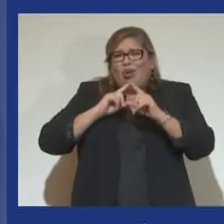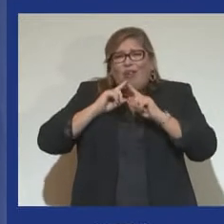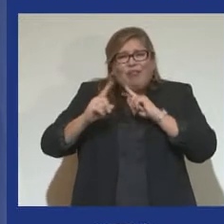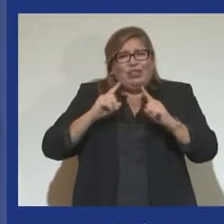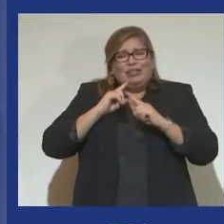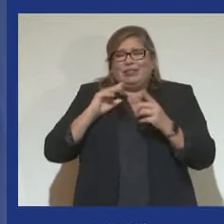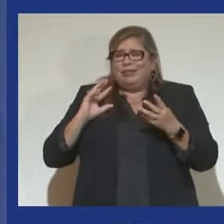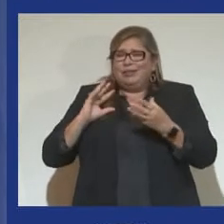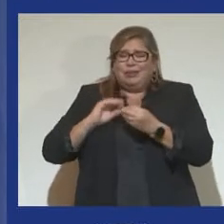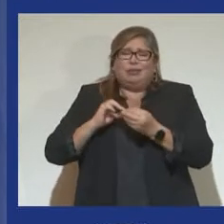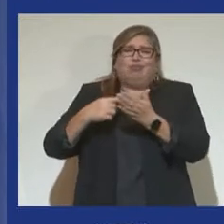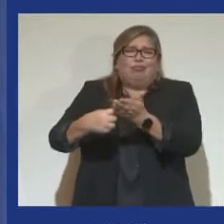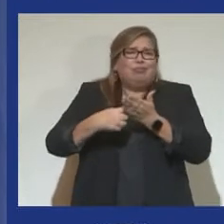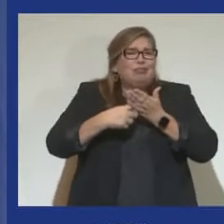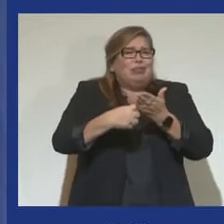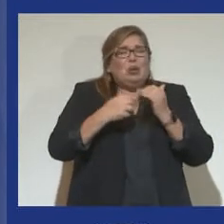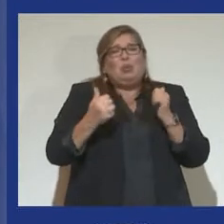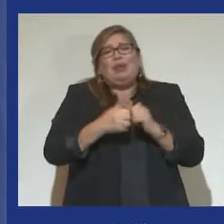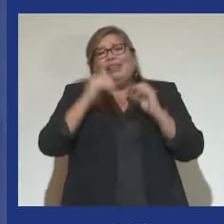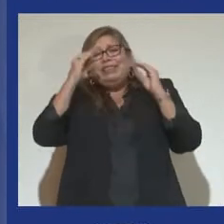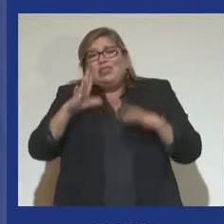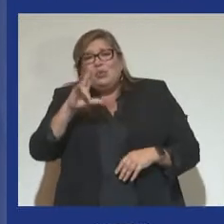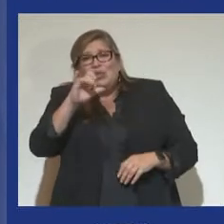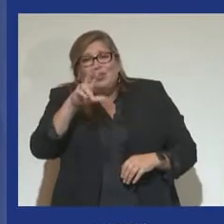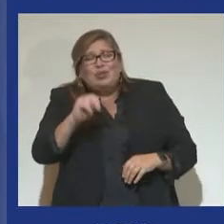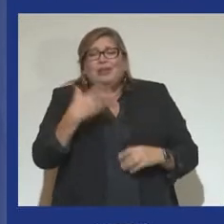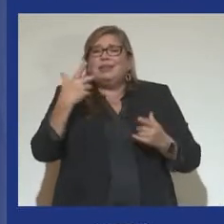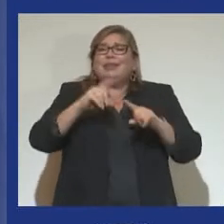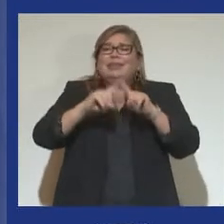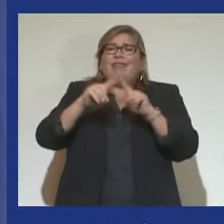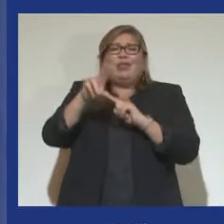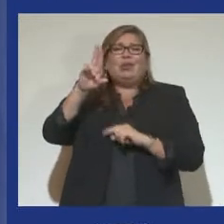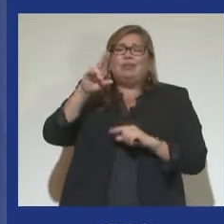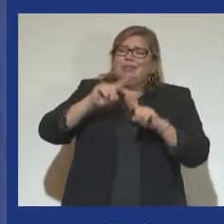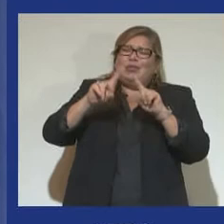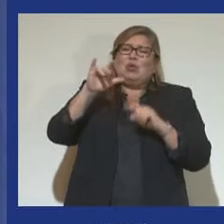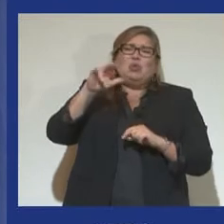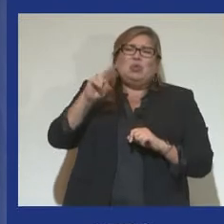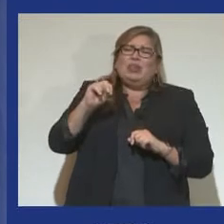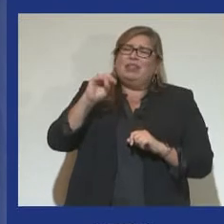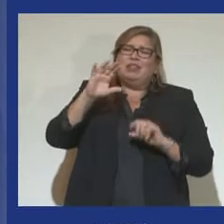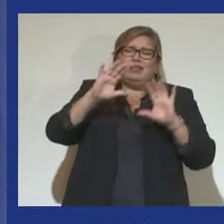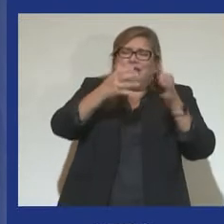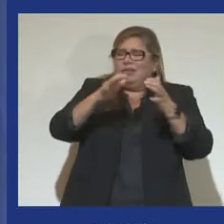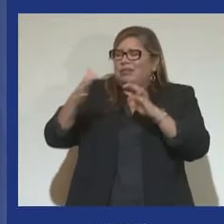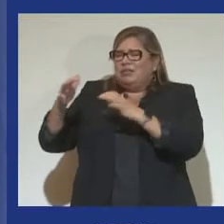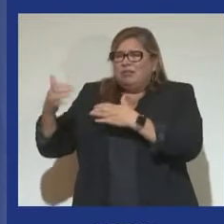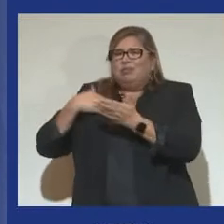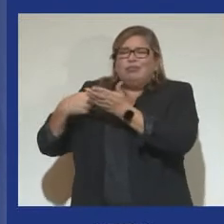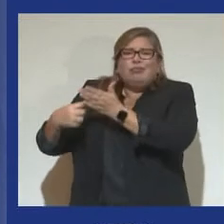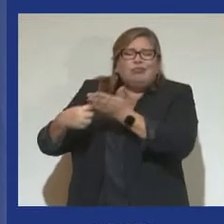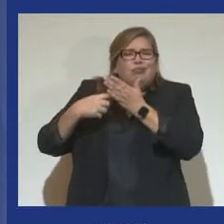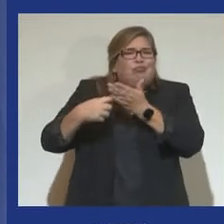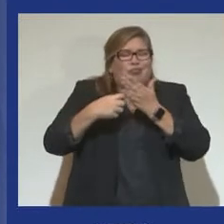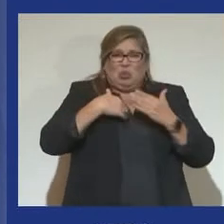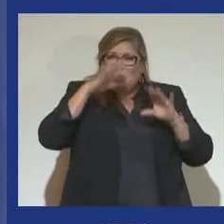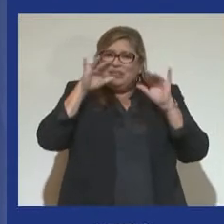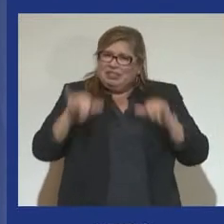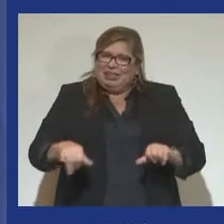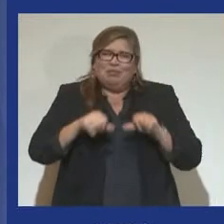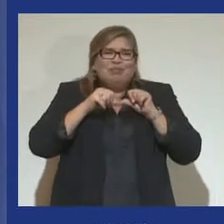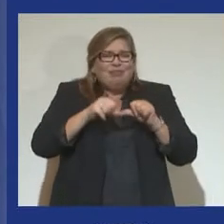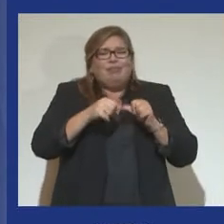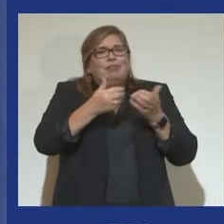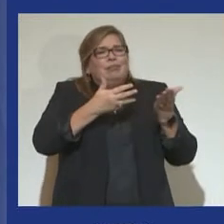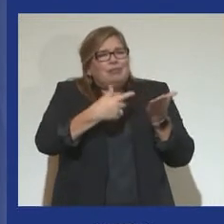discusiones muy robustas solamente con los sindicatos pero también con unidades de negociación colectiva a